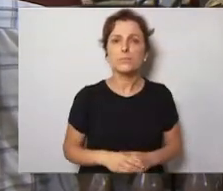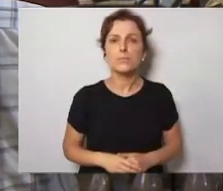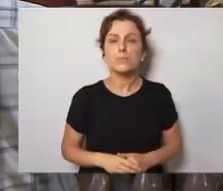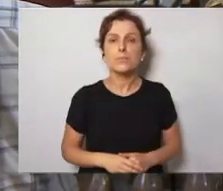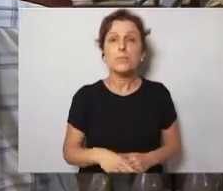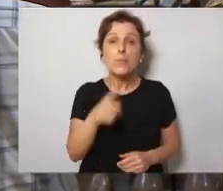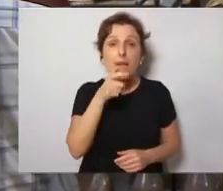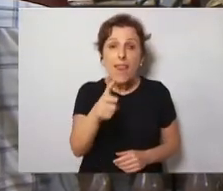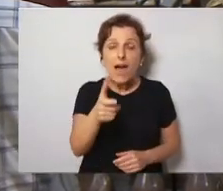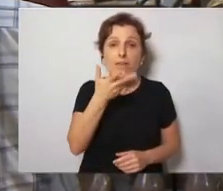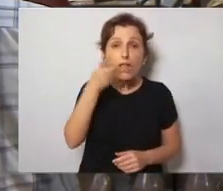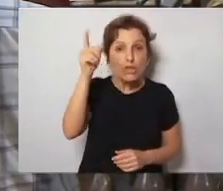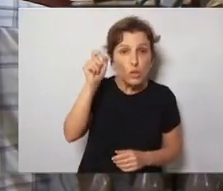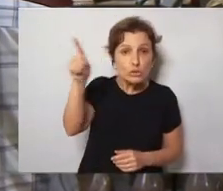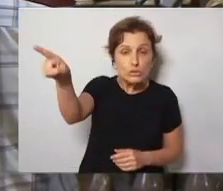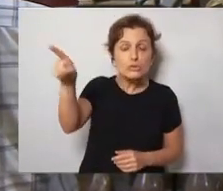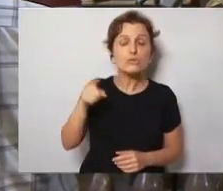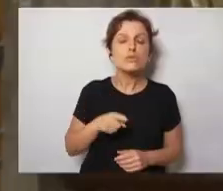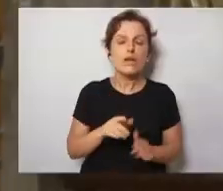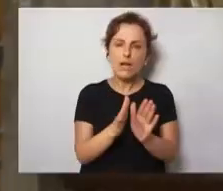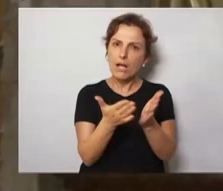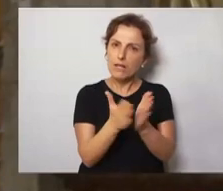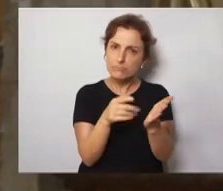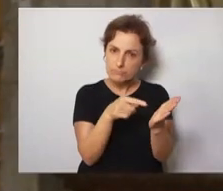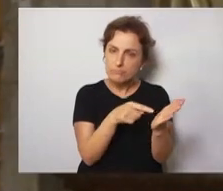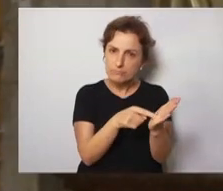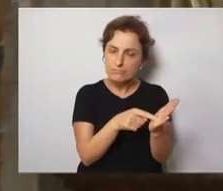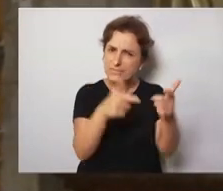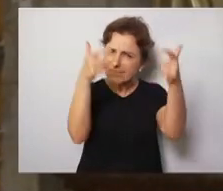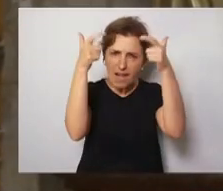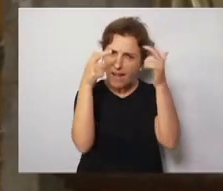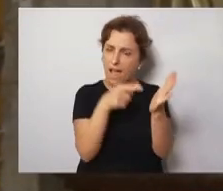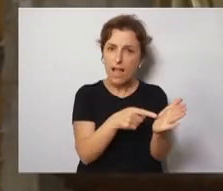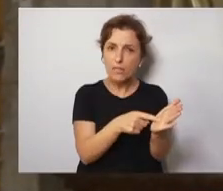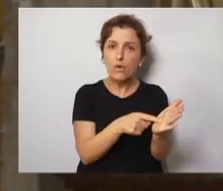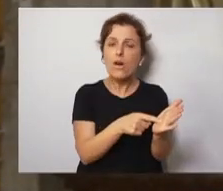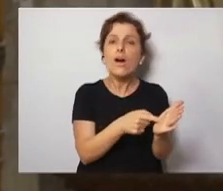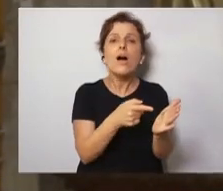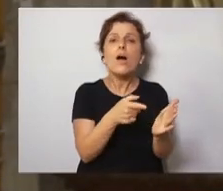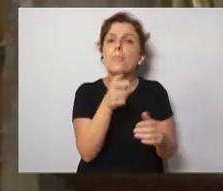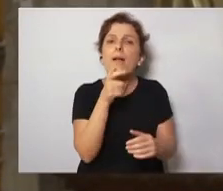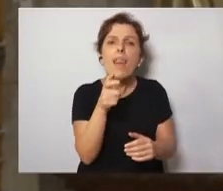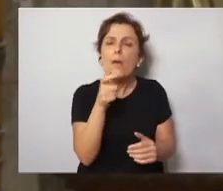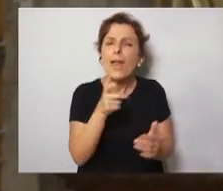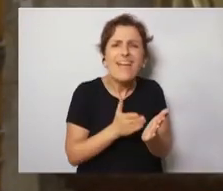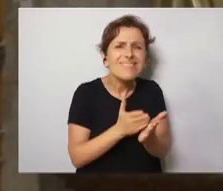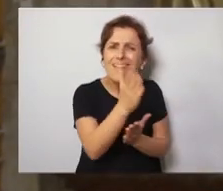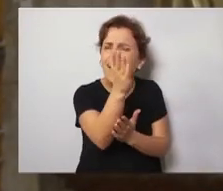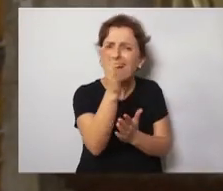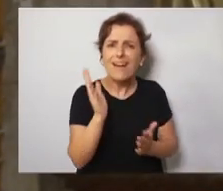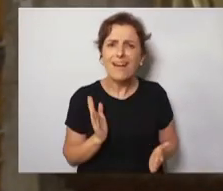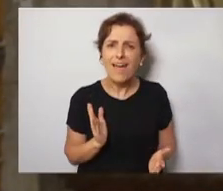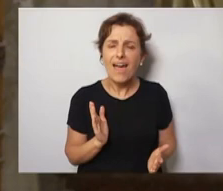la palabra de dios contenida en las sagradas escrituras es la palabra eterna que se hizo carne en